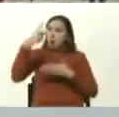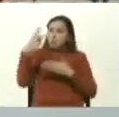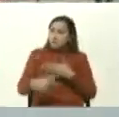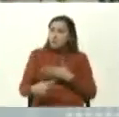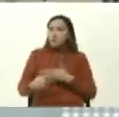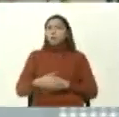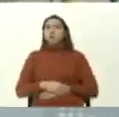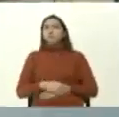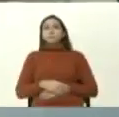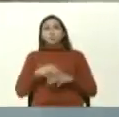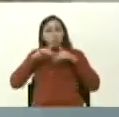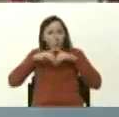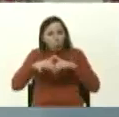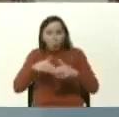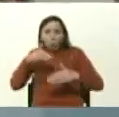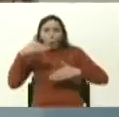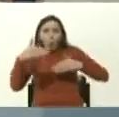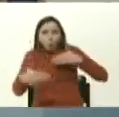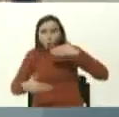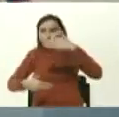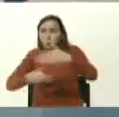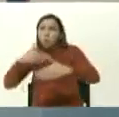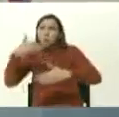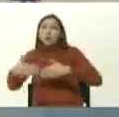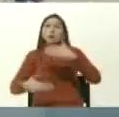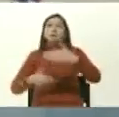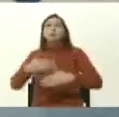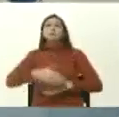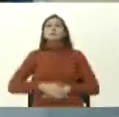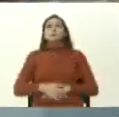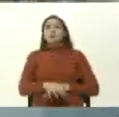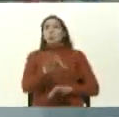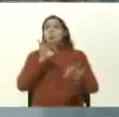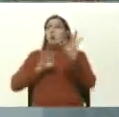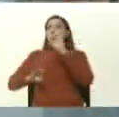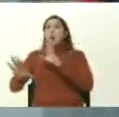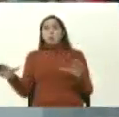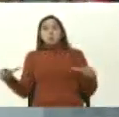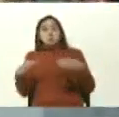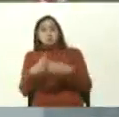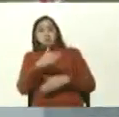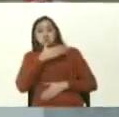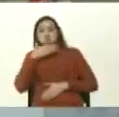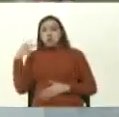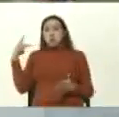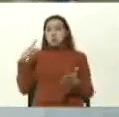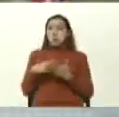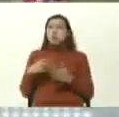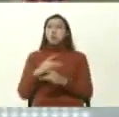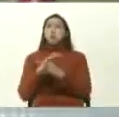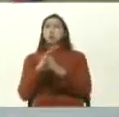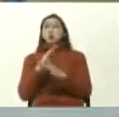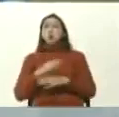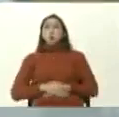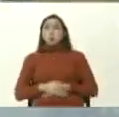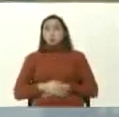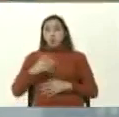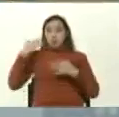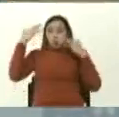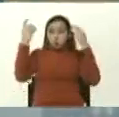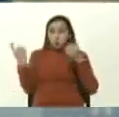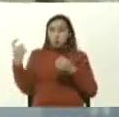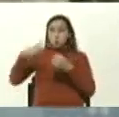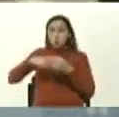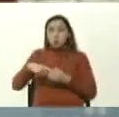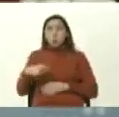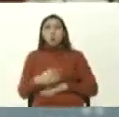Bueno, vamos masificando para escoger a los mejores y se incorporen al programa Sueño Olímpico.